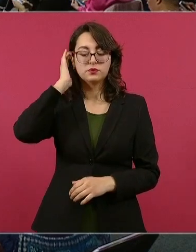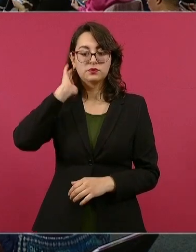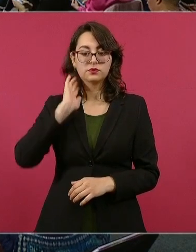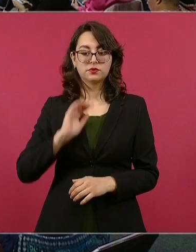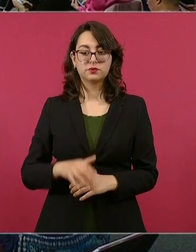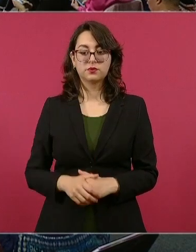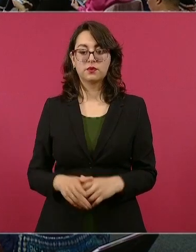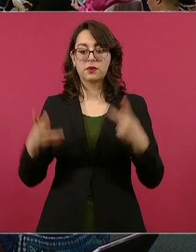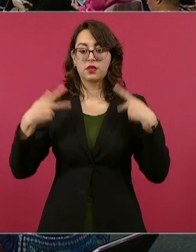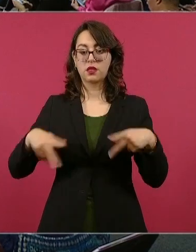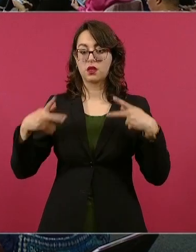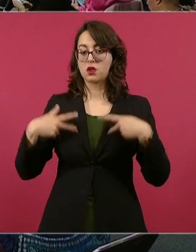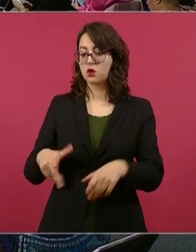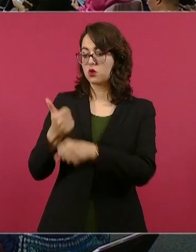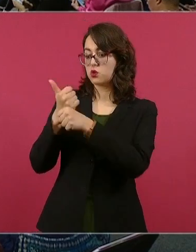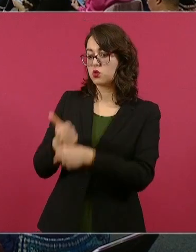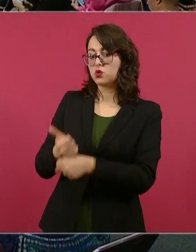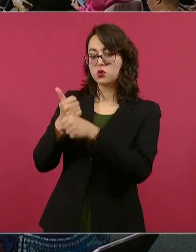Atención a víctimas,